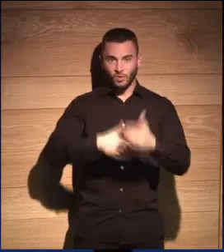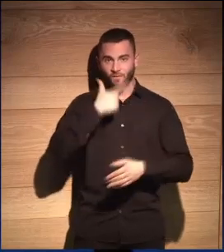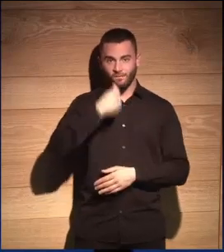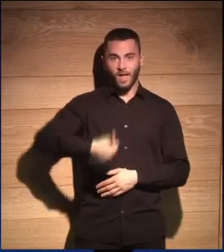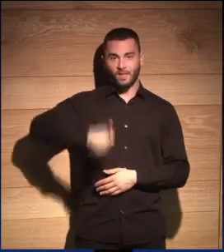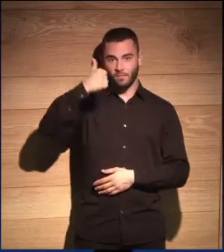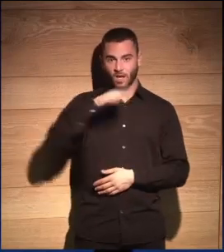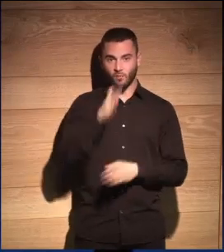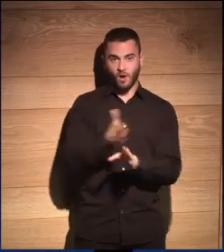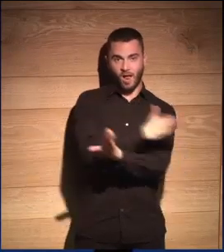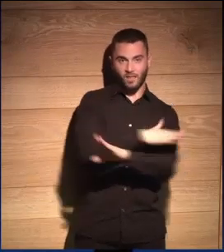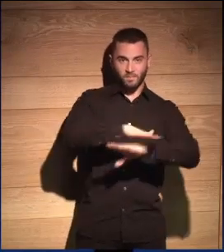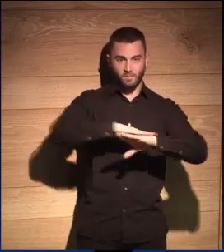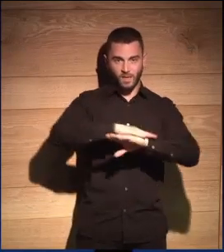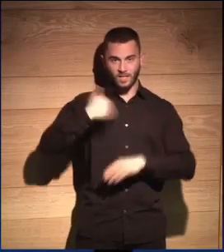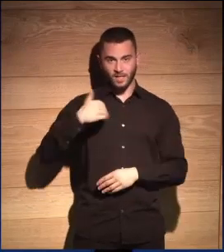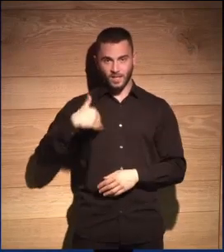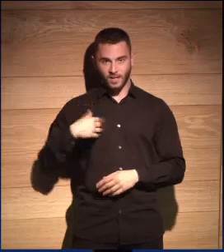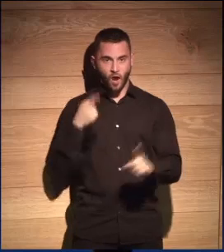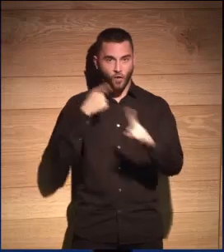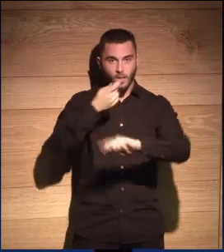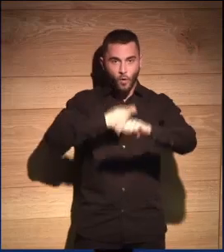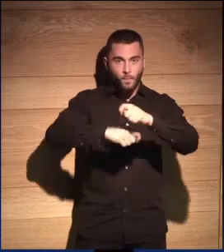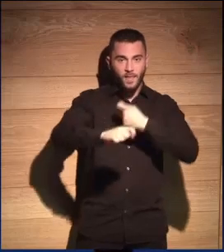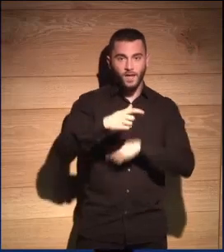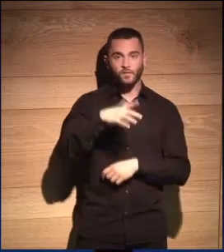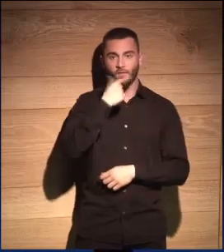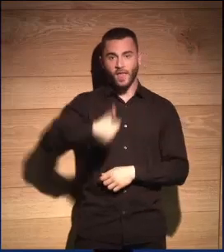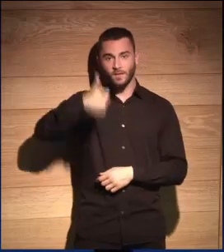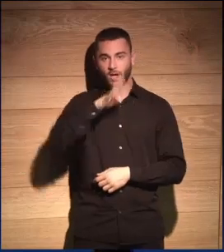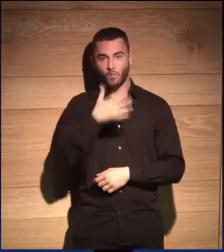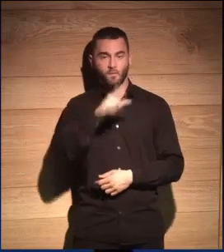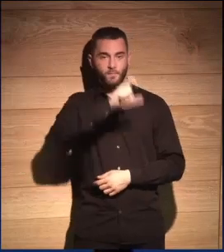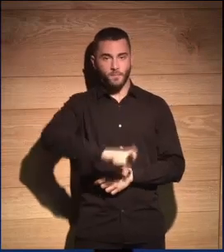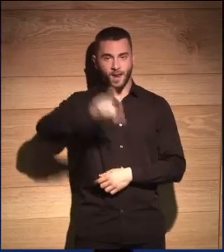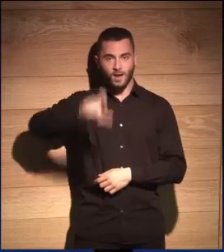para venderlo, porque ya lo conoce la gente, pero bueno,